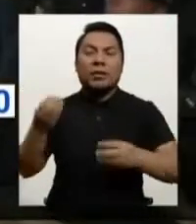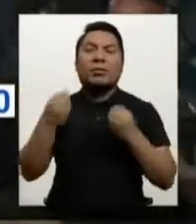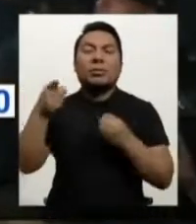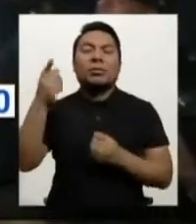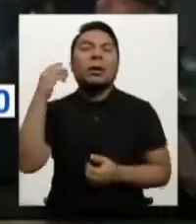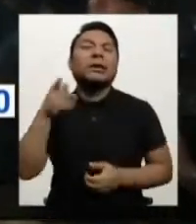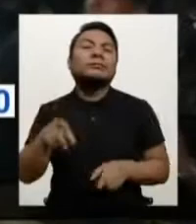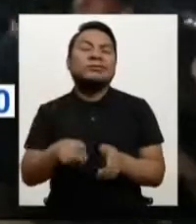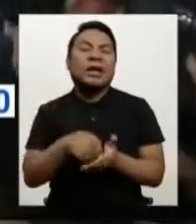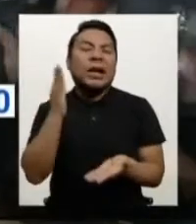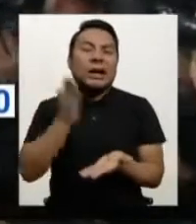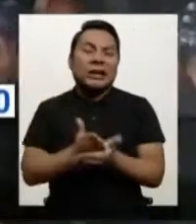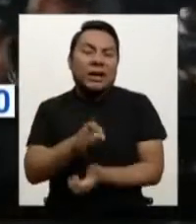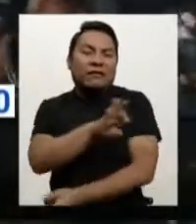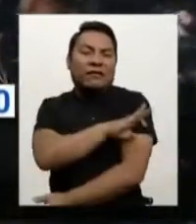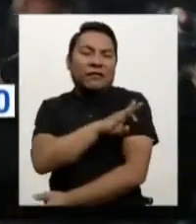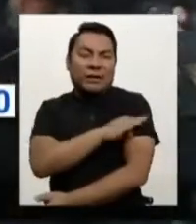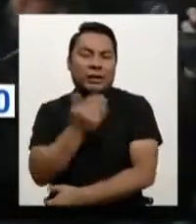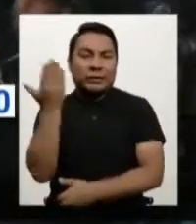delitos fiscales.